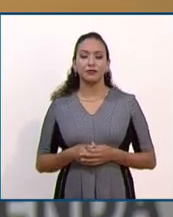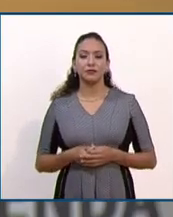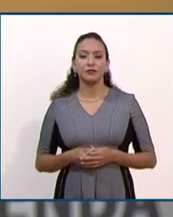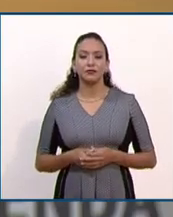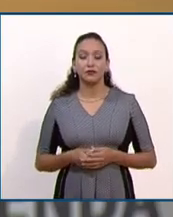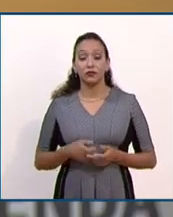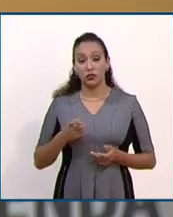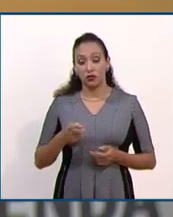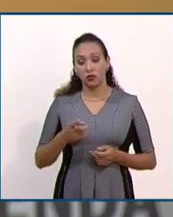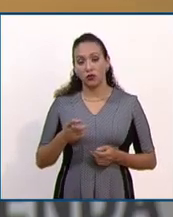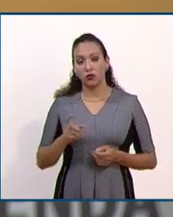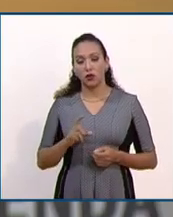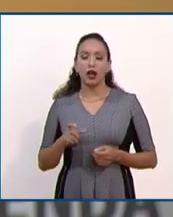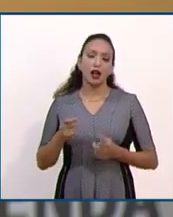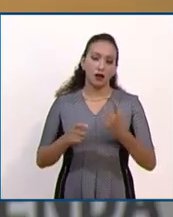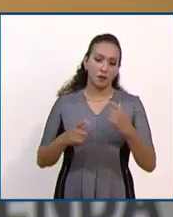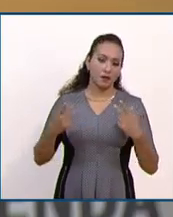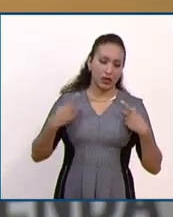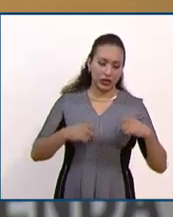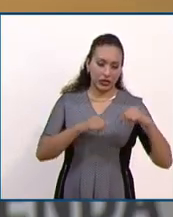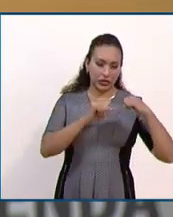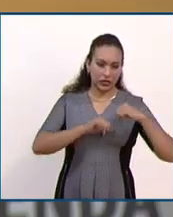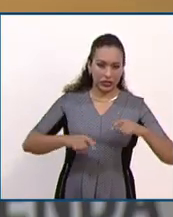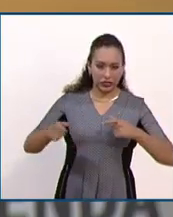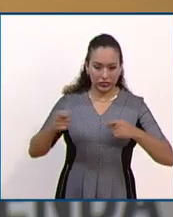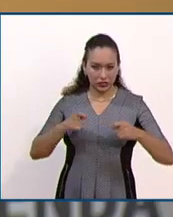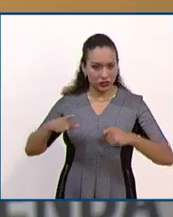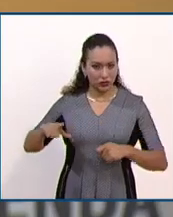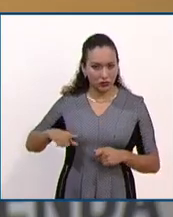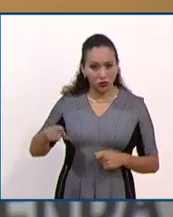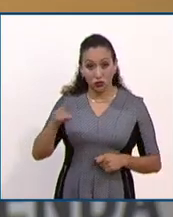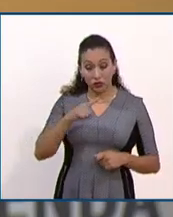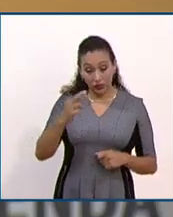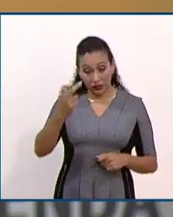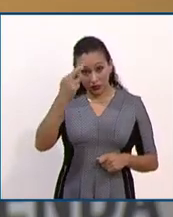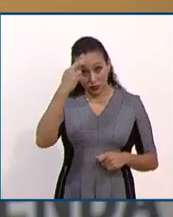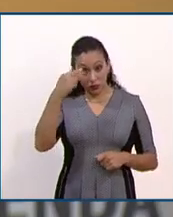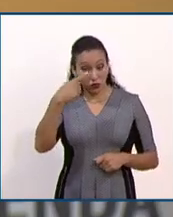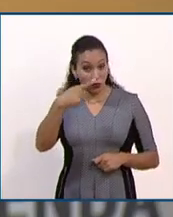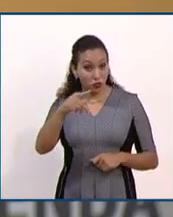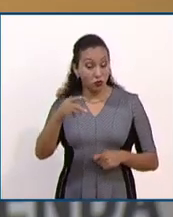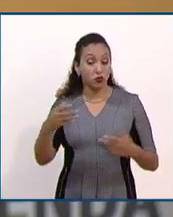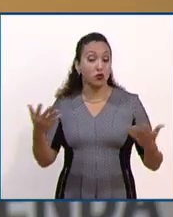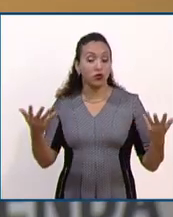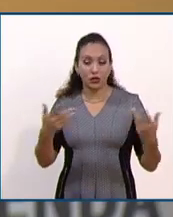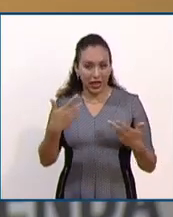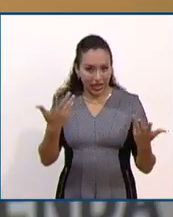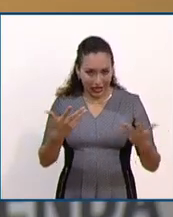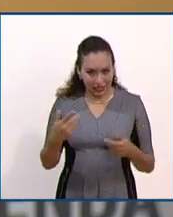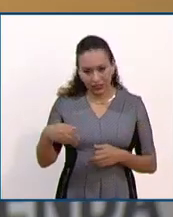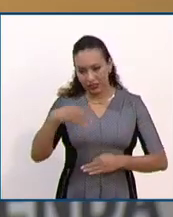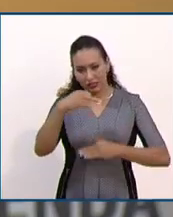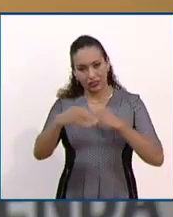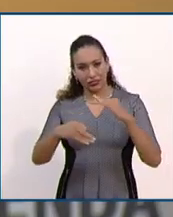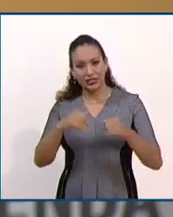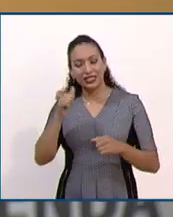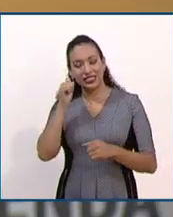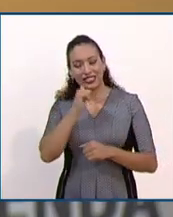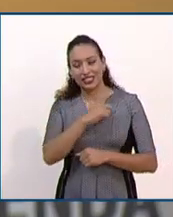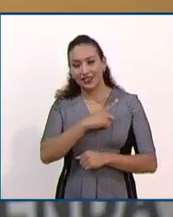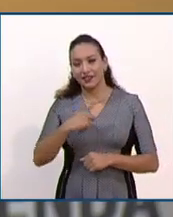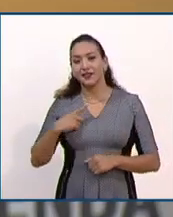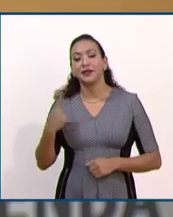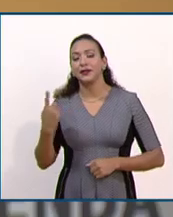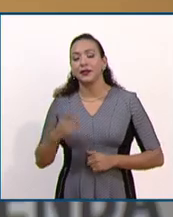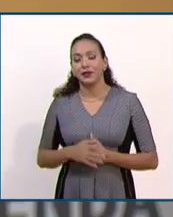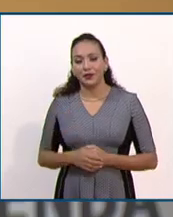a las y los gobernantes, no debemos olvidar que sus acciones deben de estar en consonancia